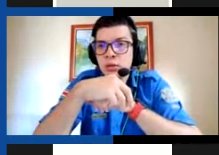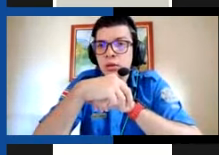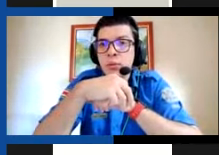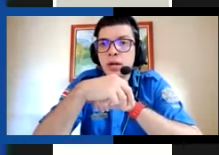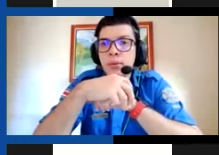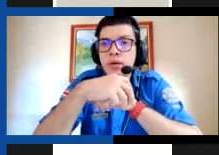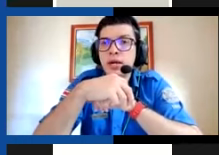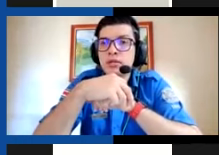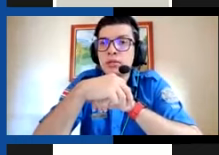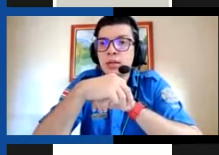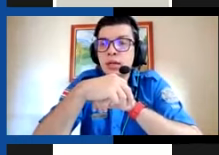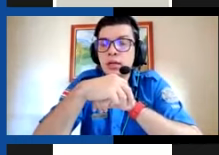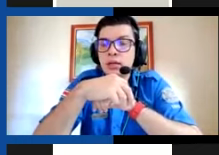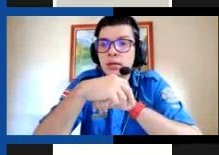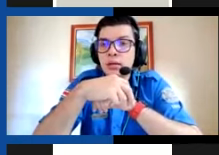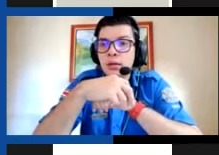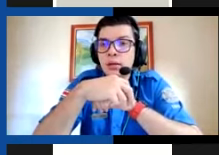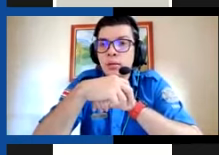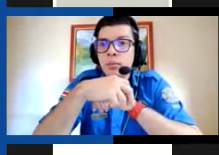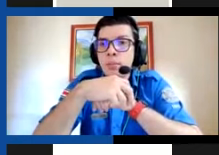pensado para albergar el recipiente ahí.